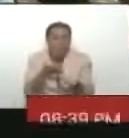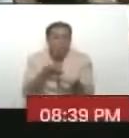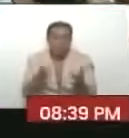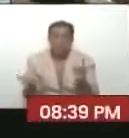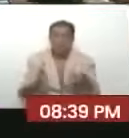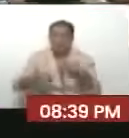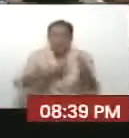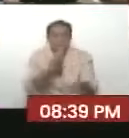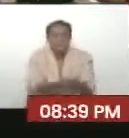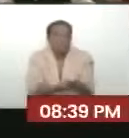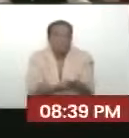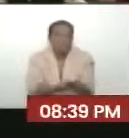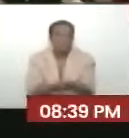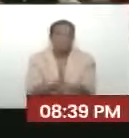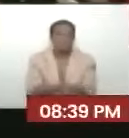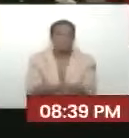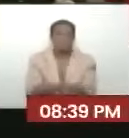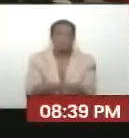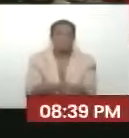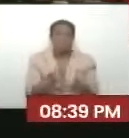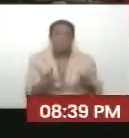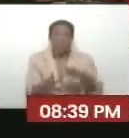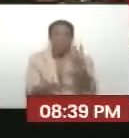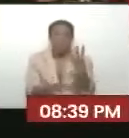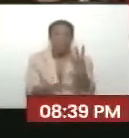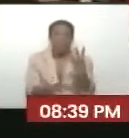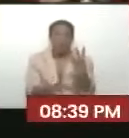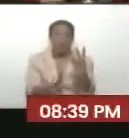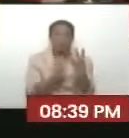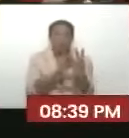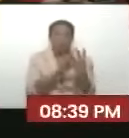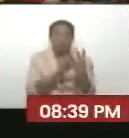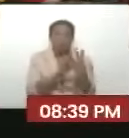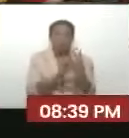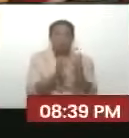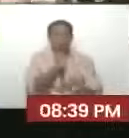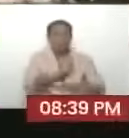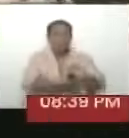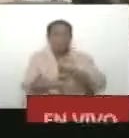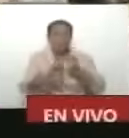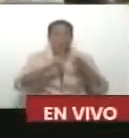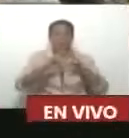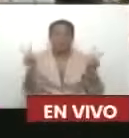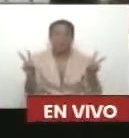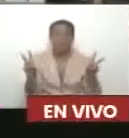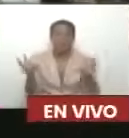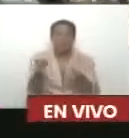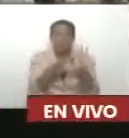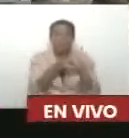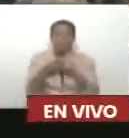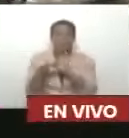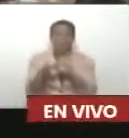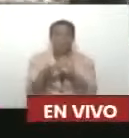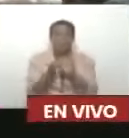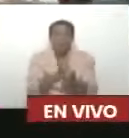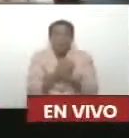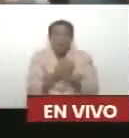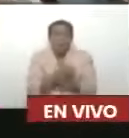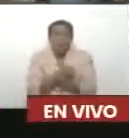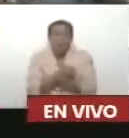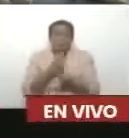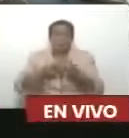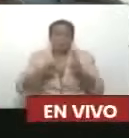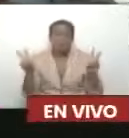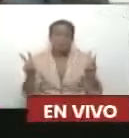más. Cuarto consenso, defender la paz, construir la paz, unirnos, amor. Paz y